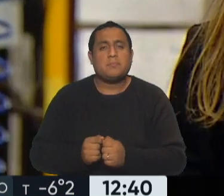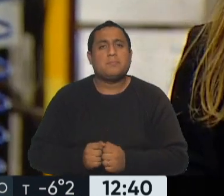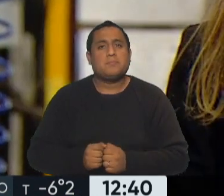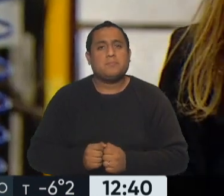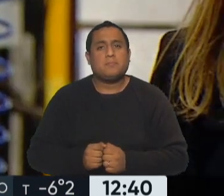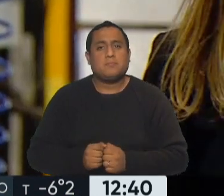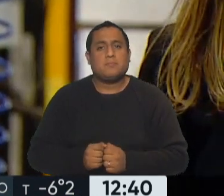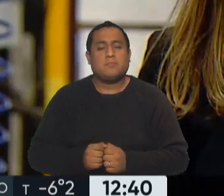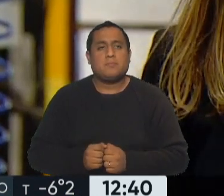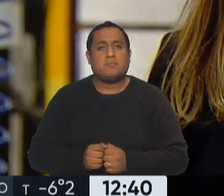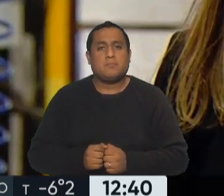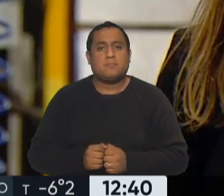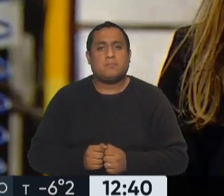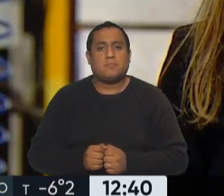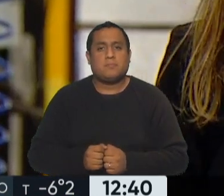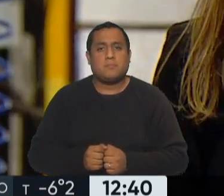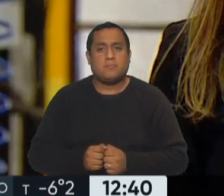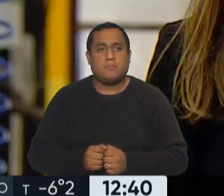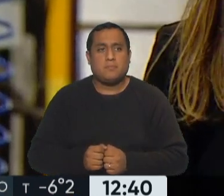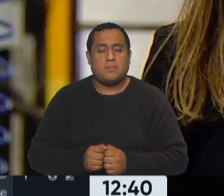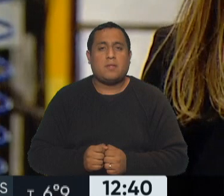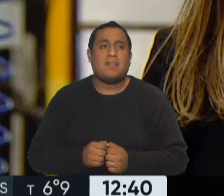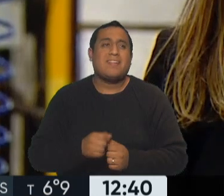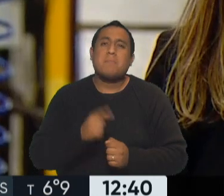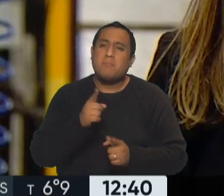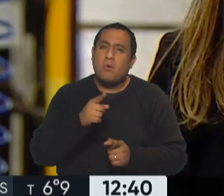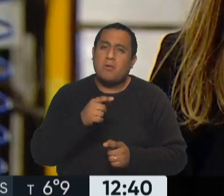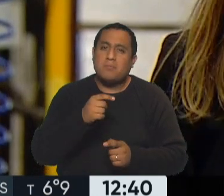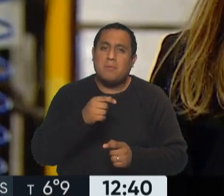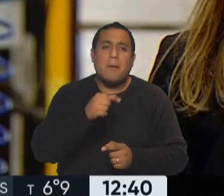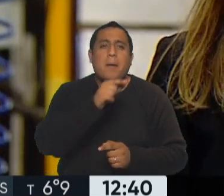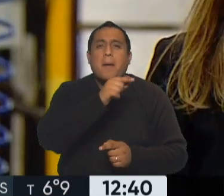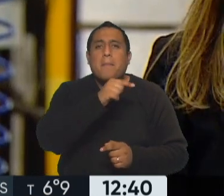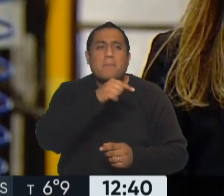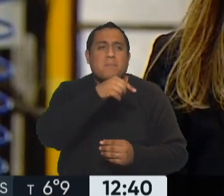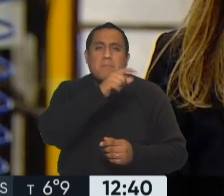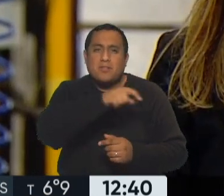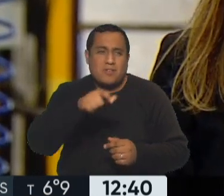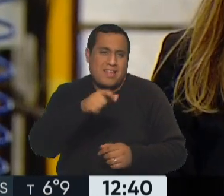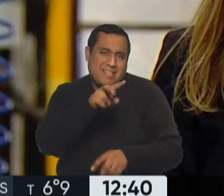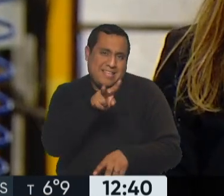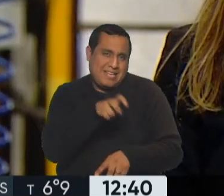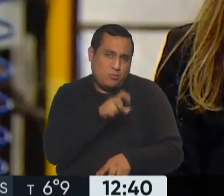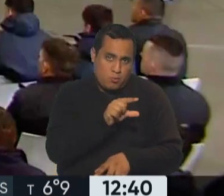a 20.000 pesos las asignaciones familiares de los trabajadores de ingreso más bajo,